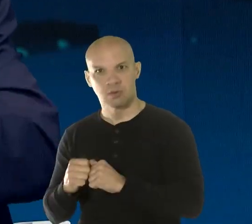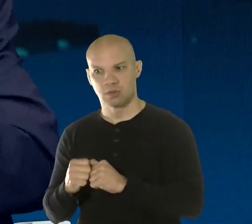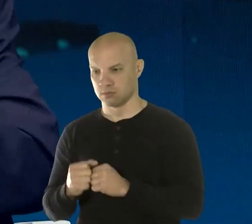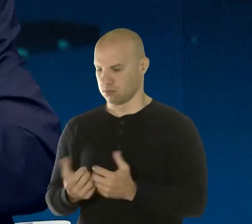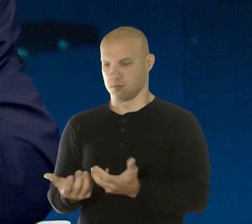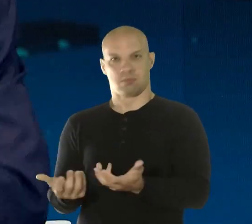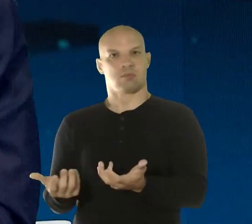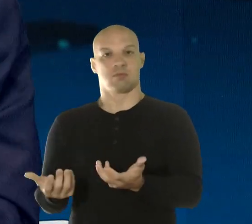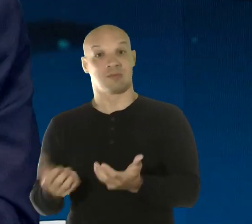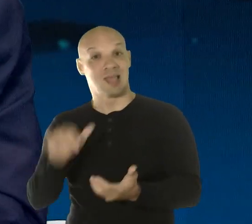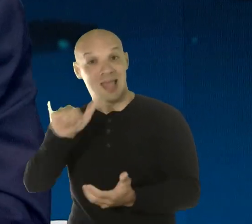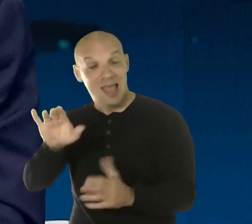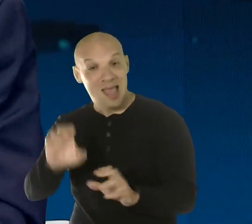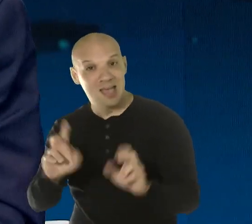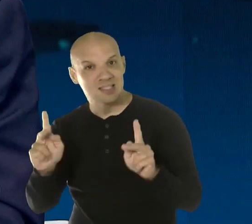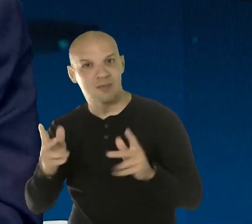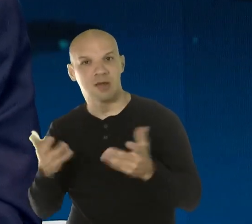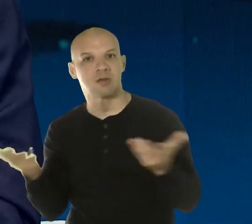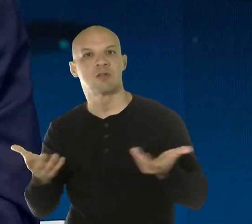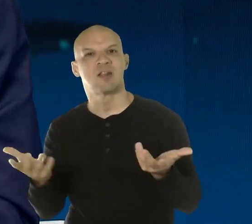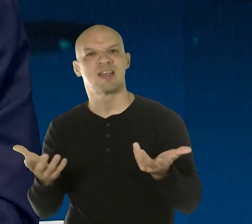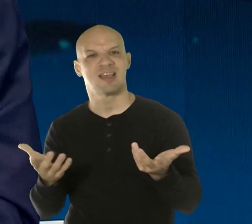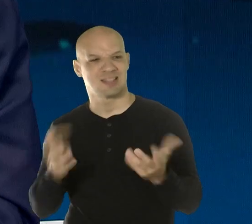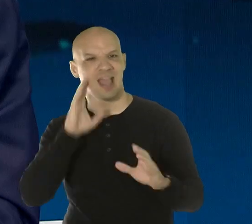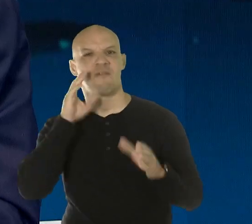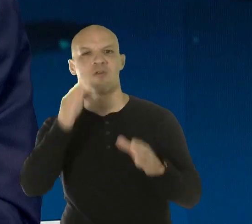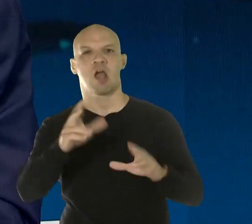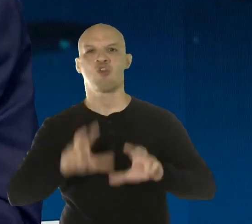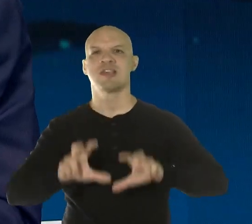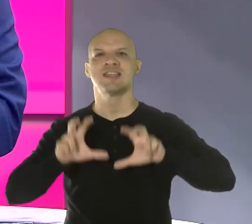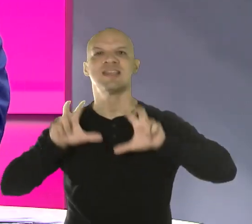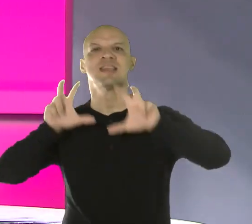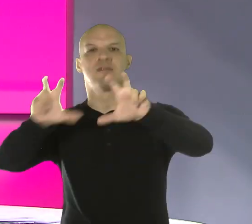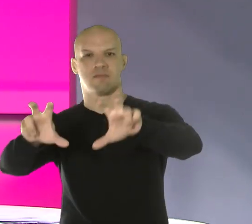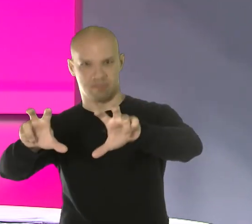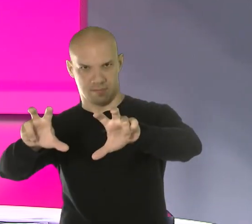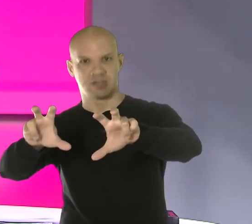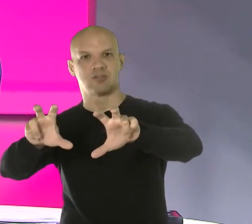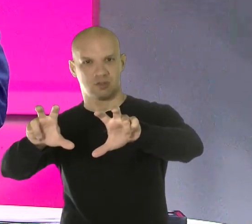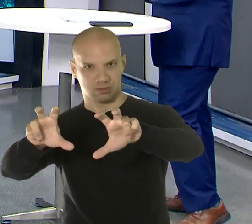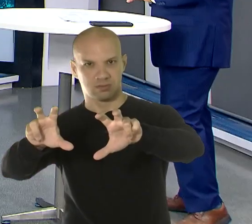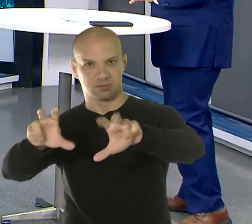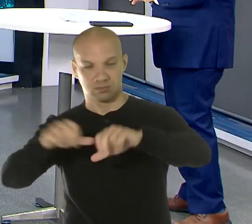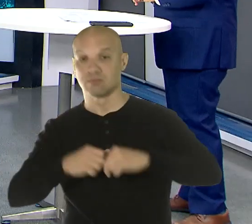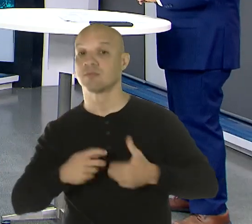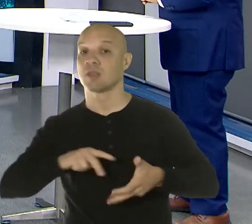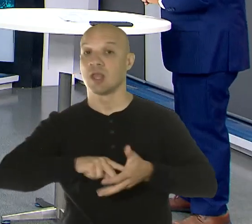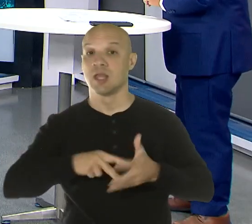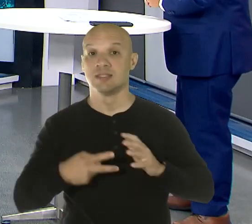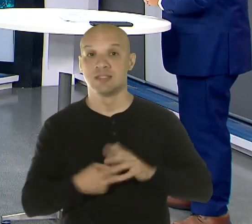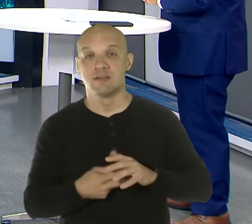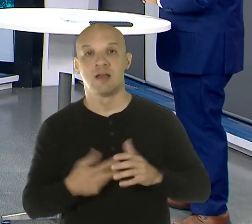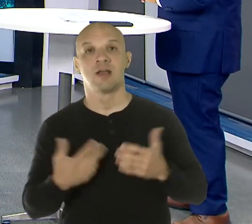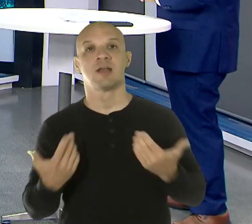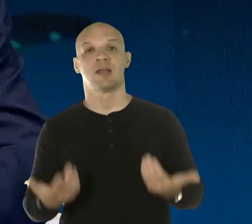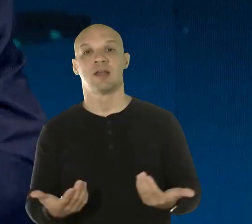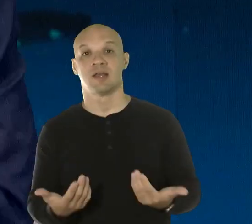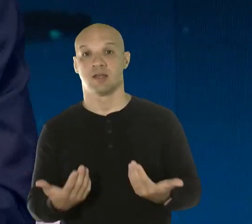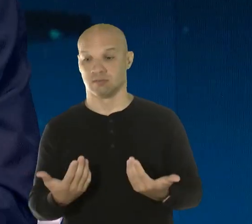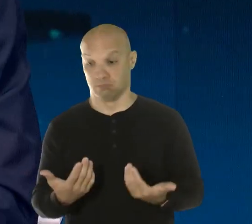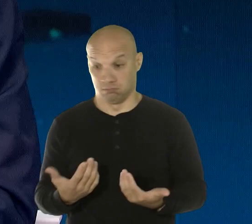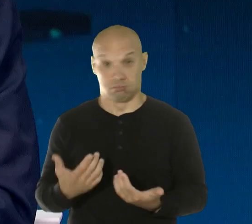gran parte dedicado a lo que es venture capital. Claro. Y entonces siempre capital de riesgo. Emergentes. Sí, que entonces tiene la naturaleza de